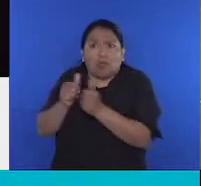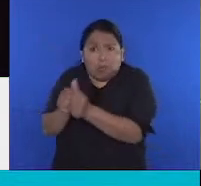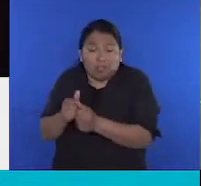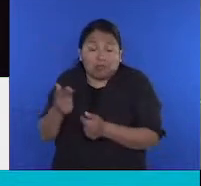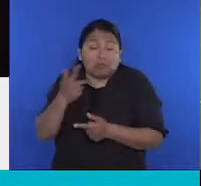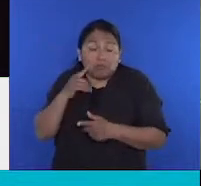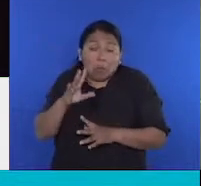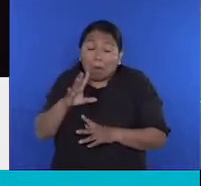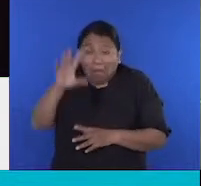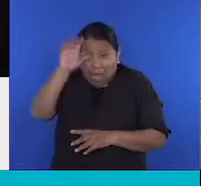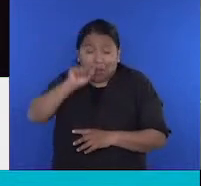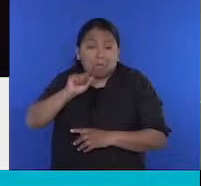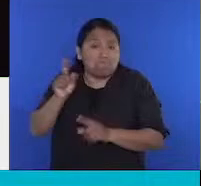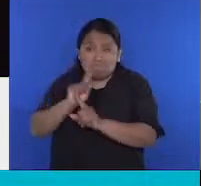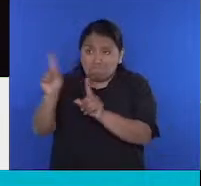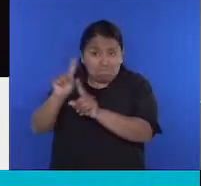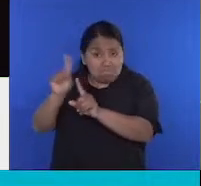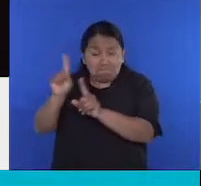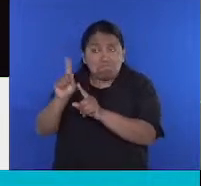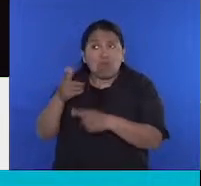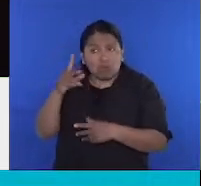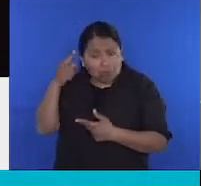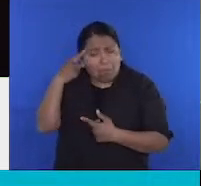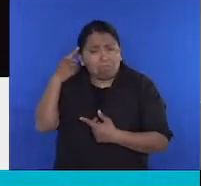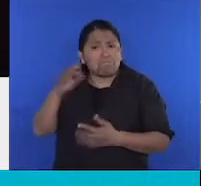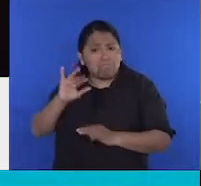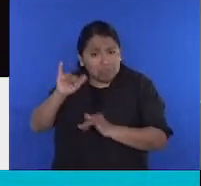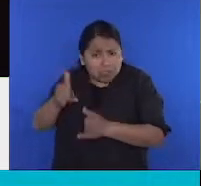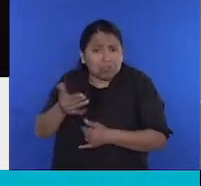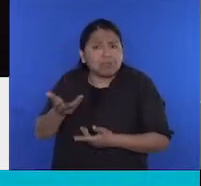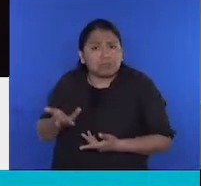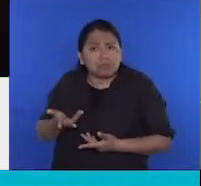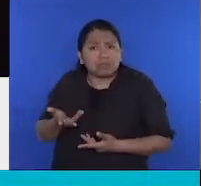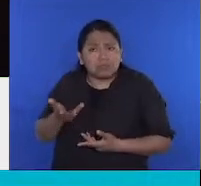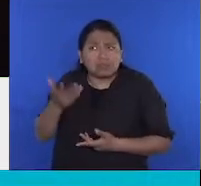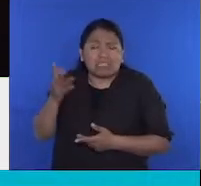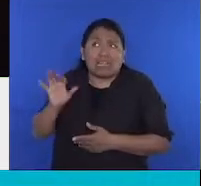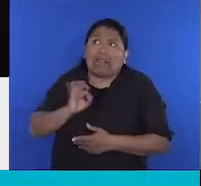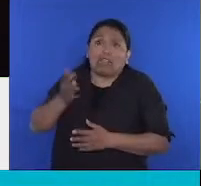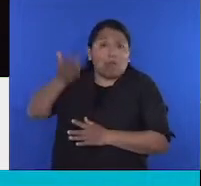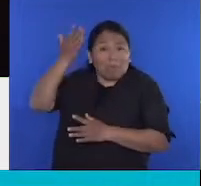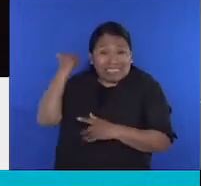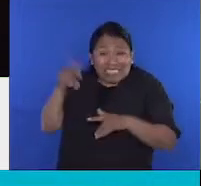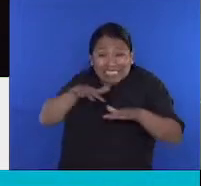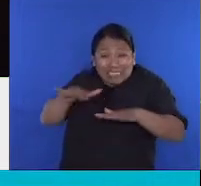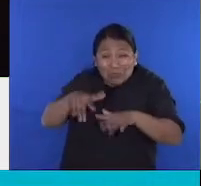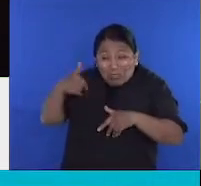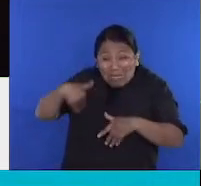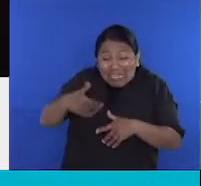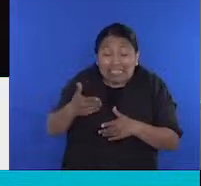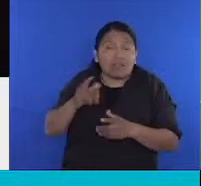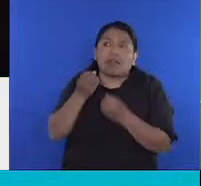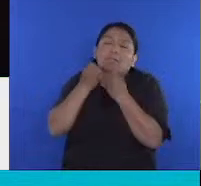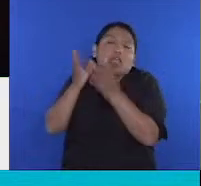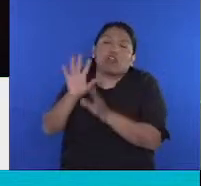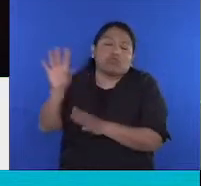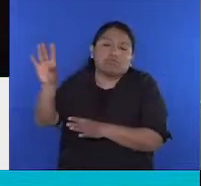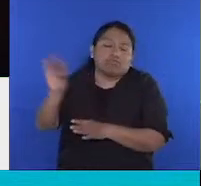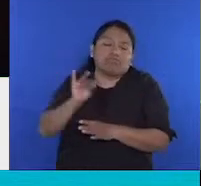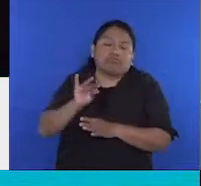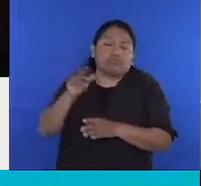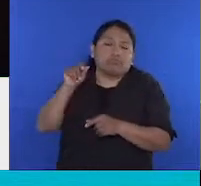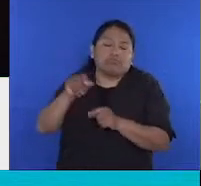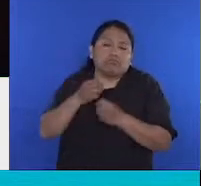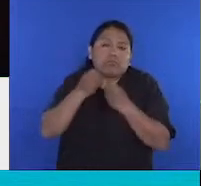porque sigo creyendo que el año pasado, en las condiciones que estábamos, era la mejor alternativa para el país. Pero me